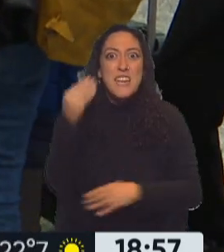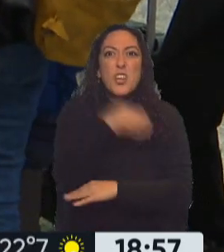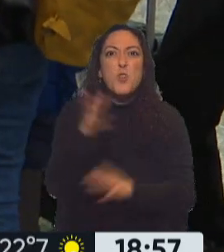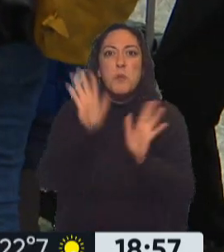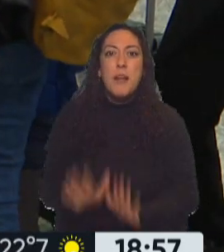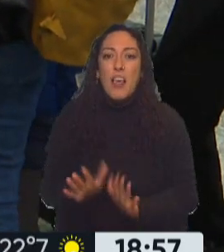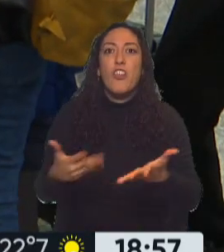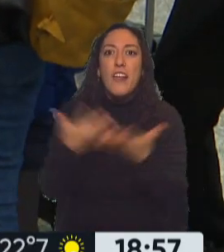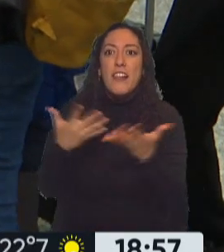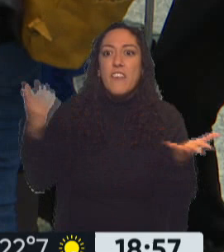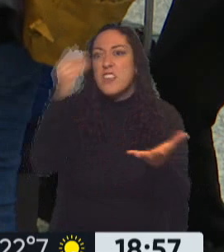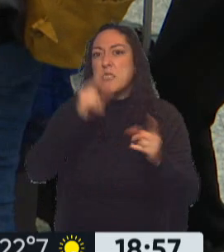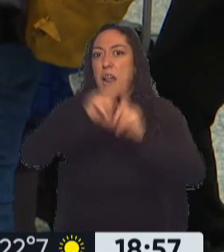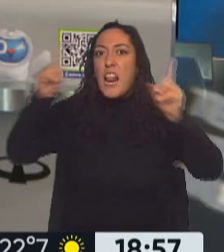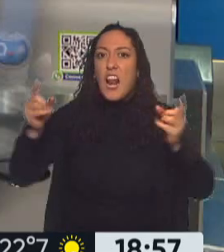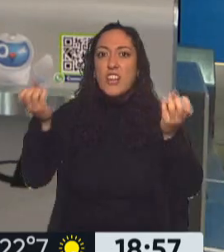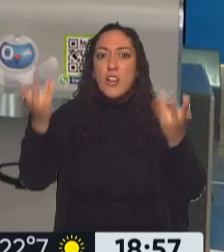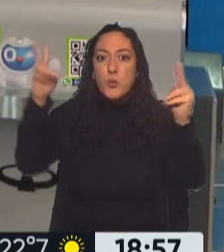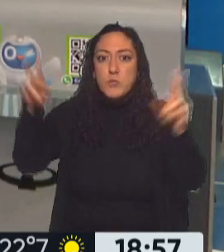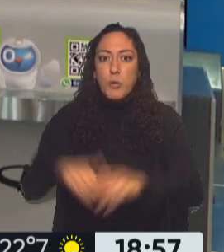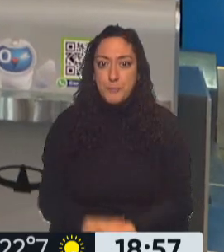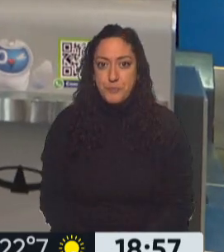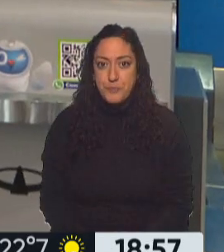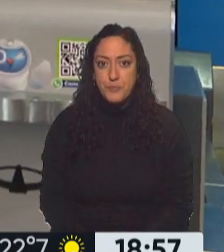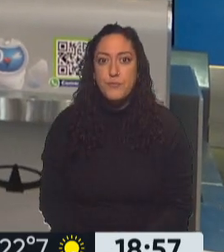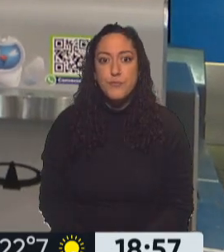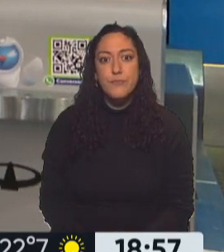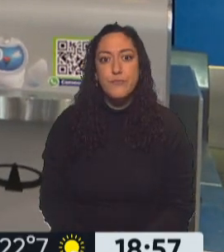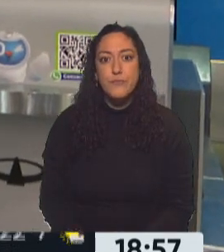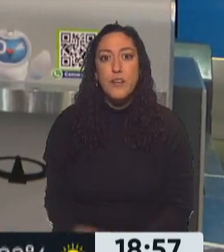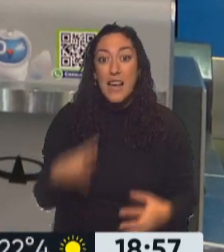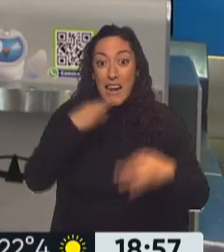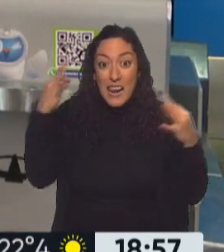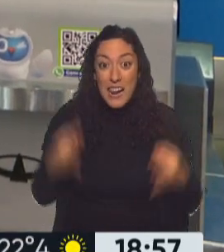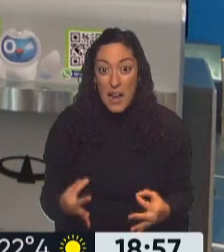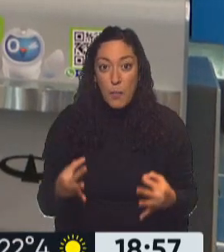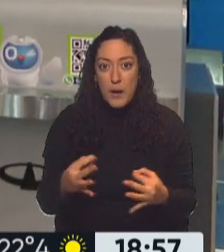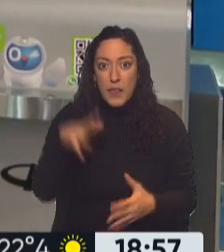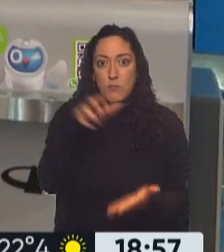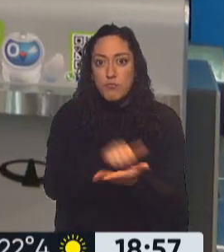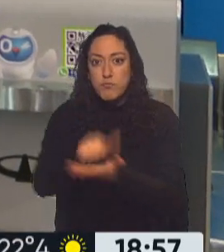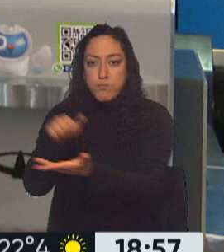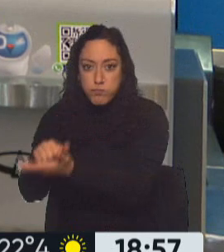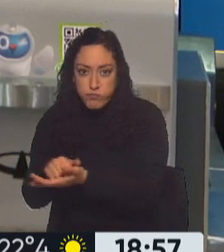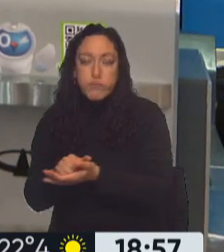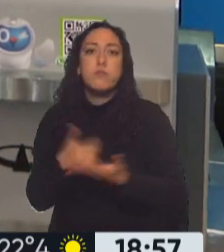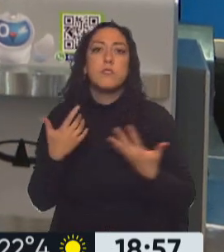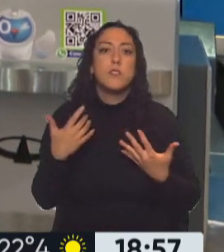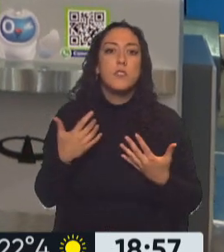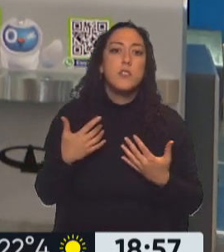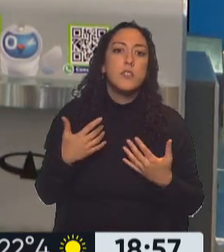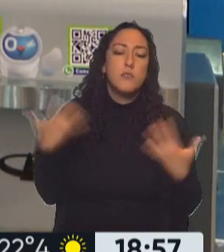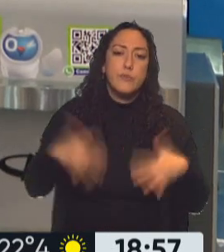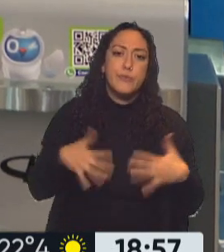para estos días de fin de semana largo para el turismo? Bueno, la verdad que tenemos altos niveles de ocupación. Se ha